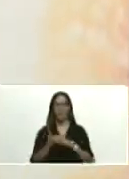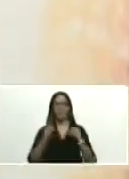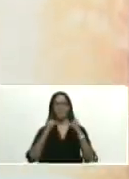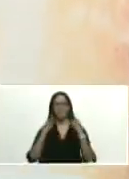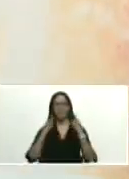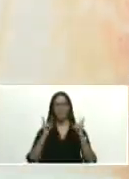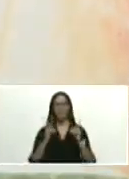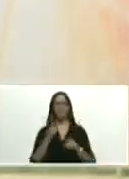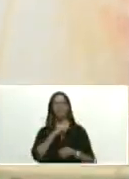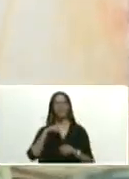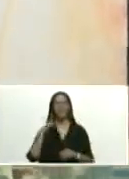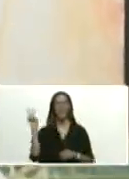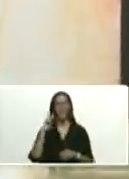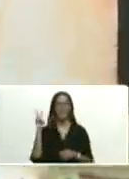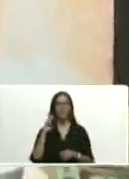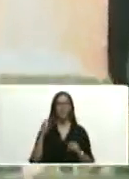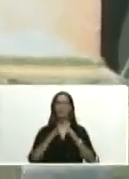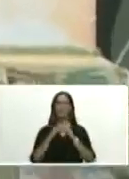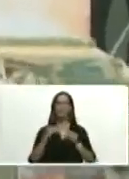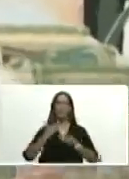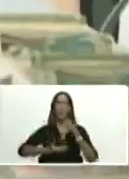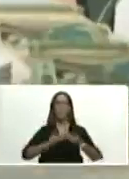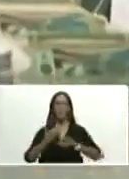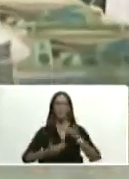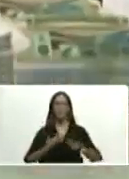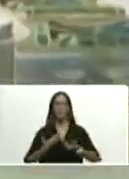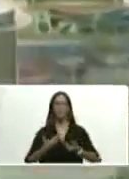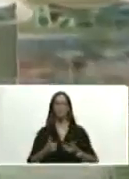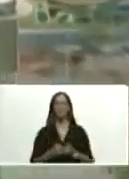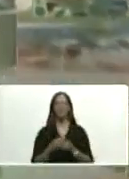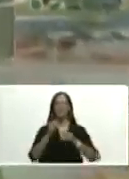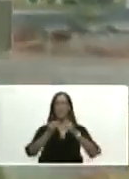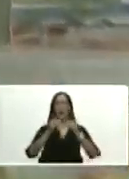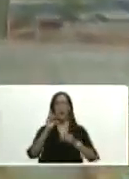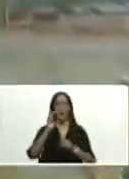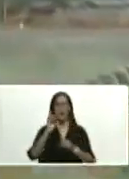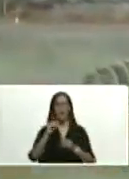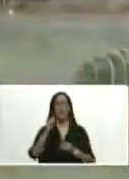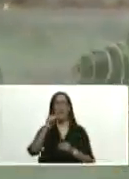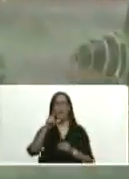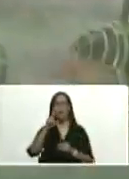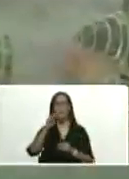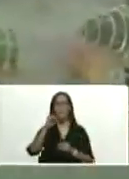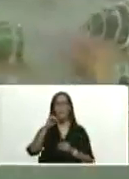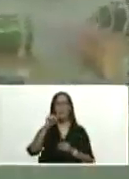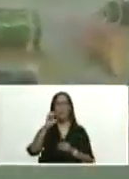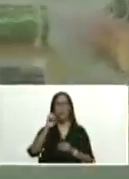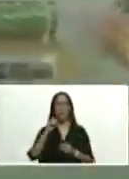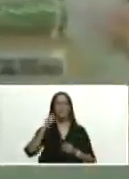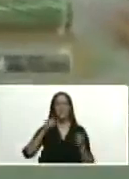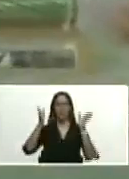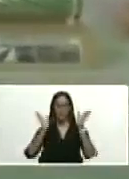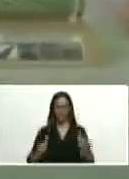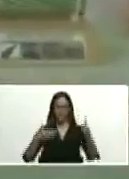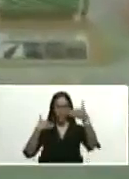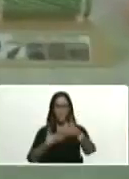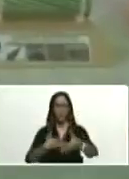nosotros en Venezuela para todos los procesos de fundición de acero y aluminio necesitamos estos bloques y todas las masas